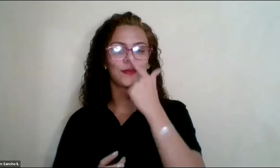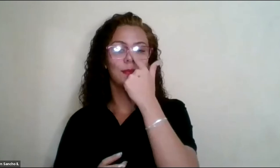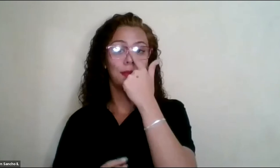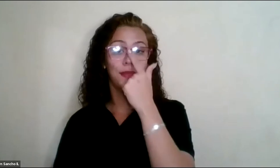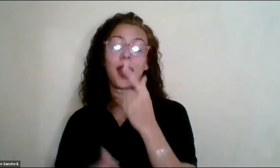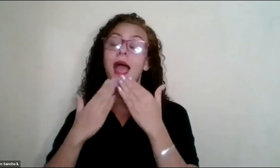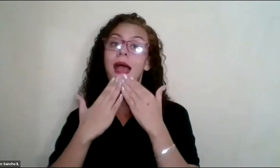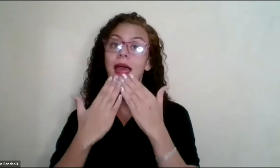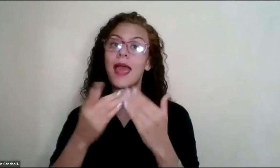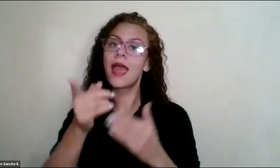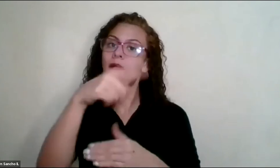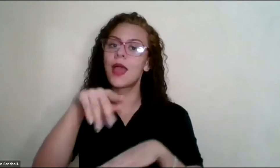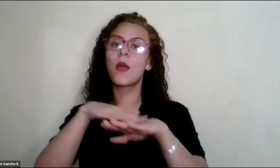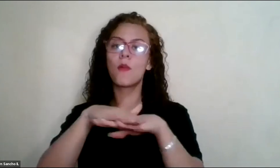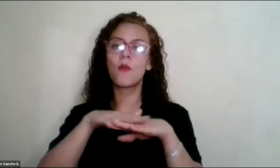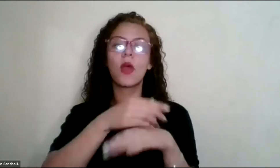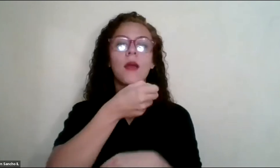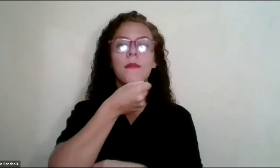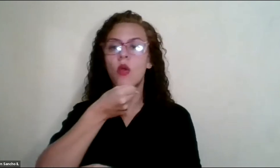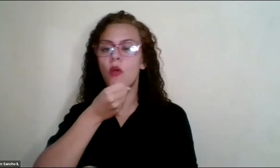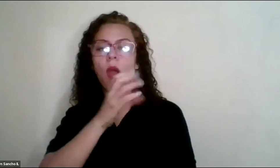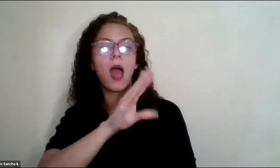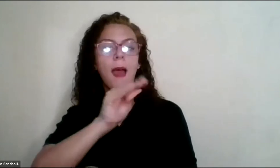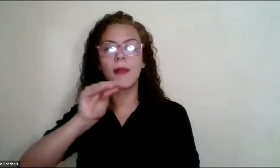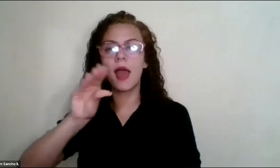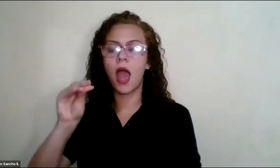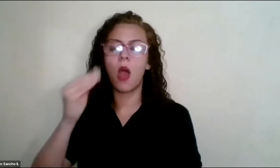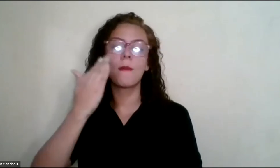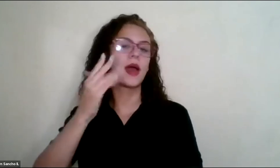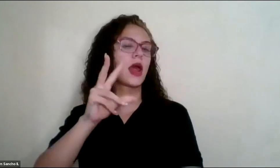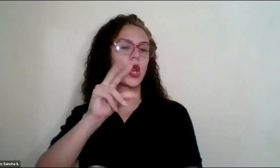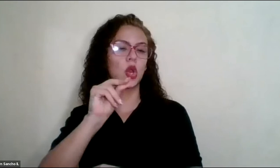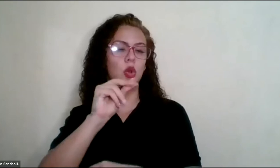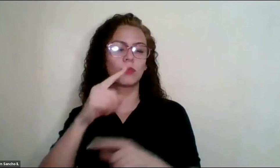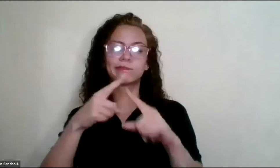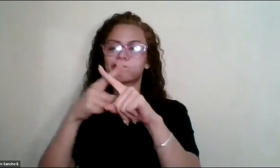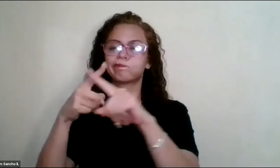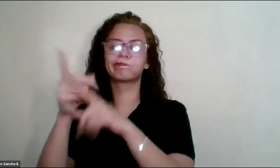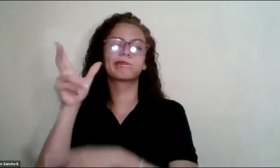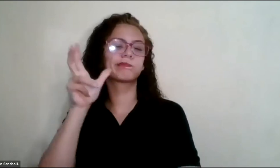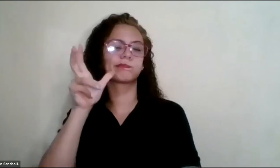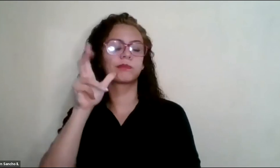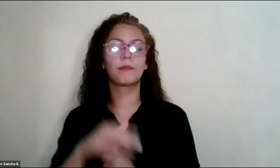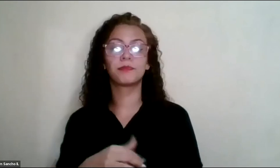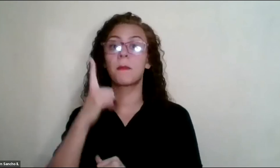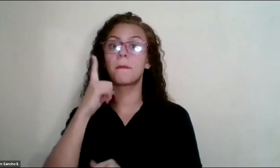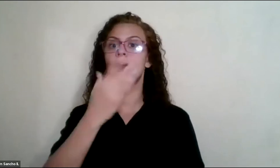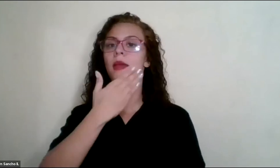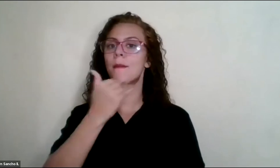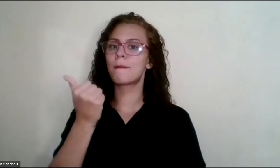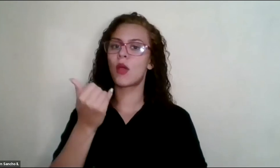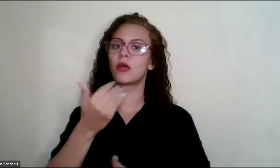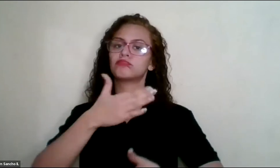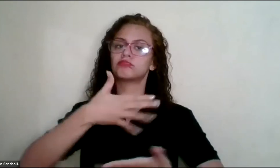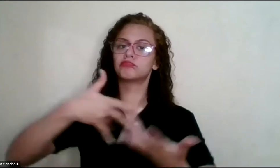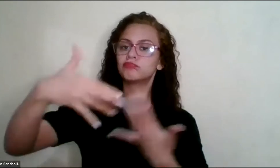Agradecemos mantener sus micrófonos silenciados para no saturar la transmisión. Para una mejor